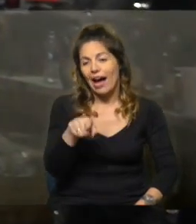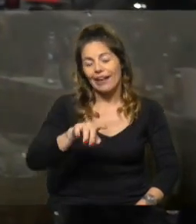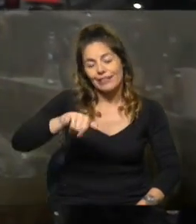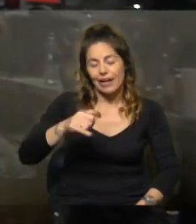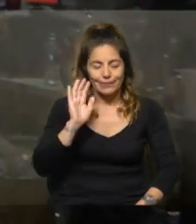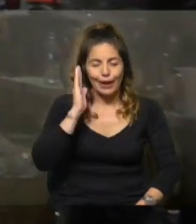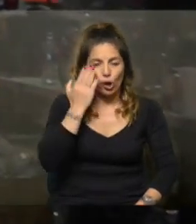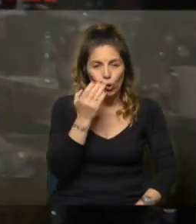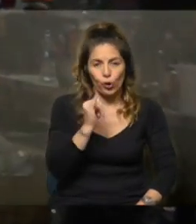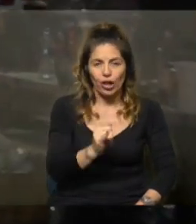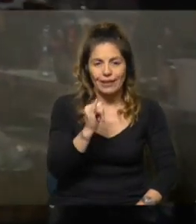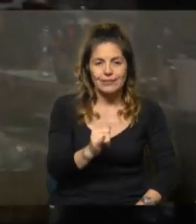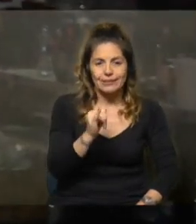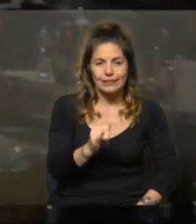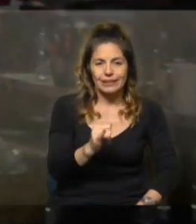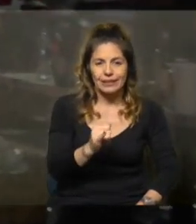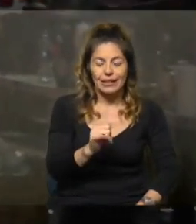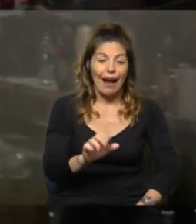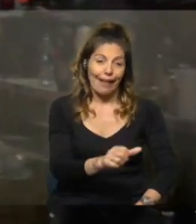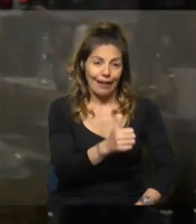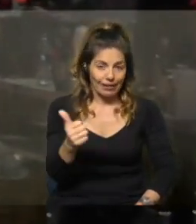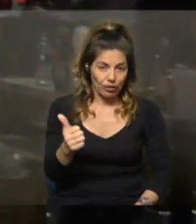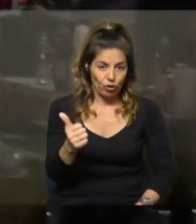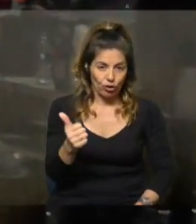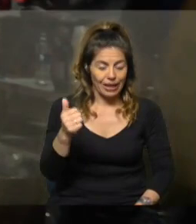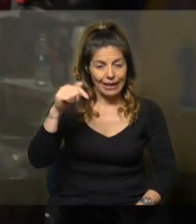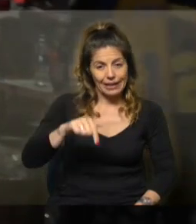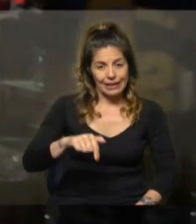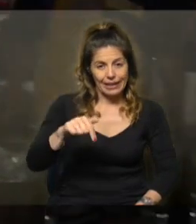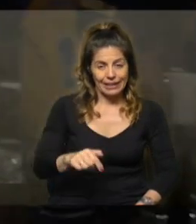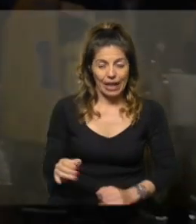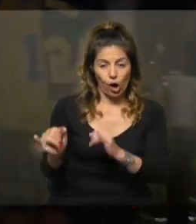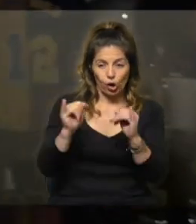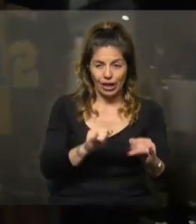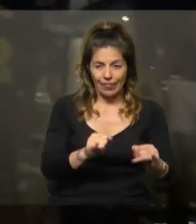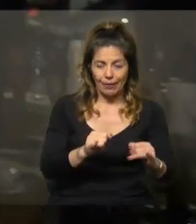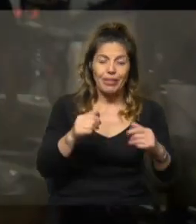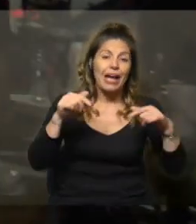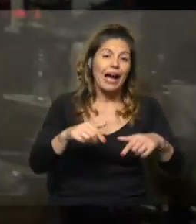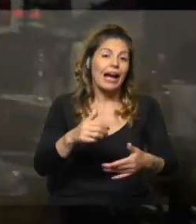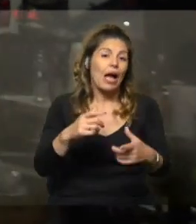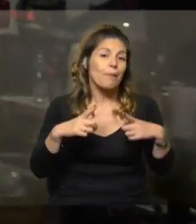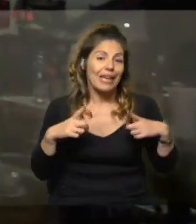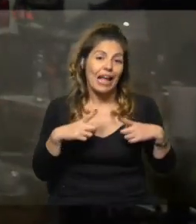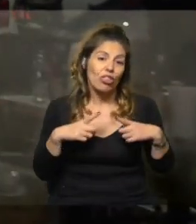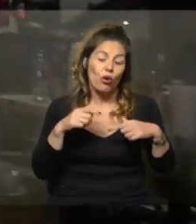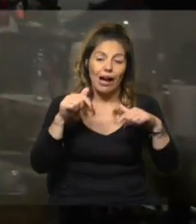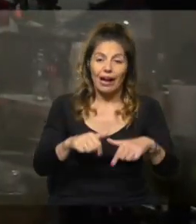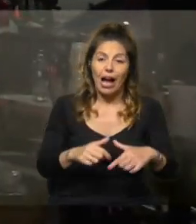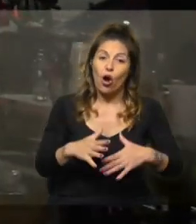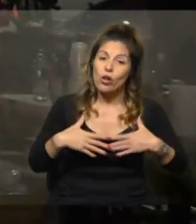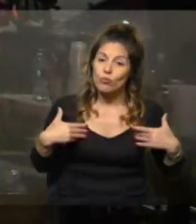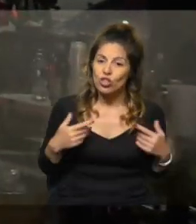reconozca En todo caso al ganador en esta jornada aquí dispuestos con mucha expectativa con mucha